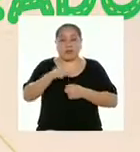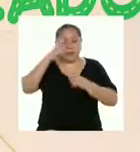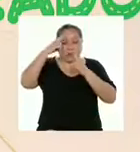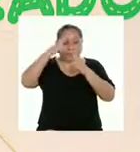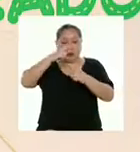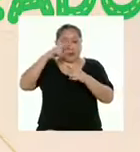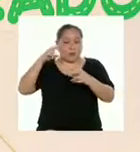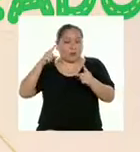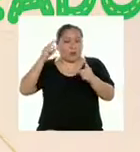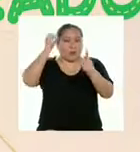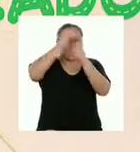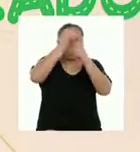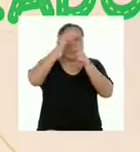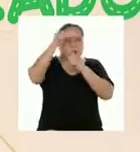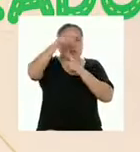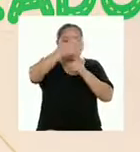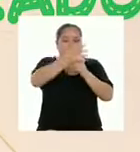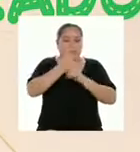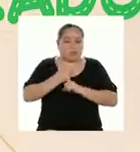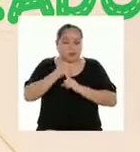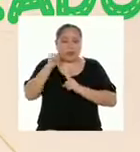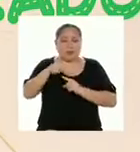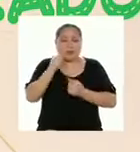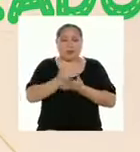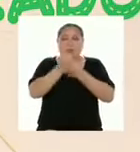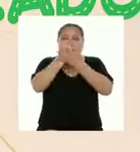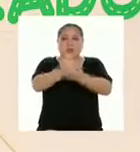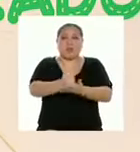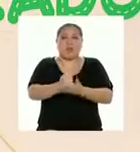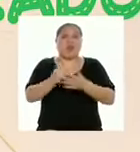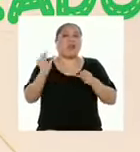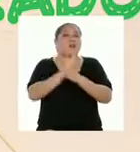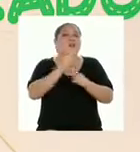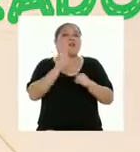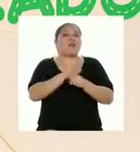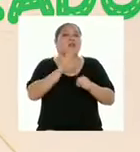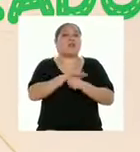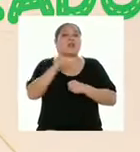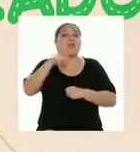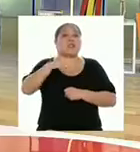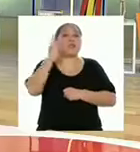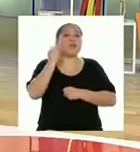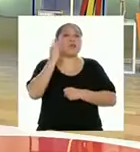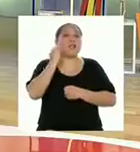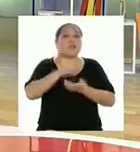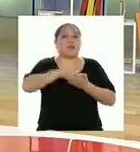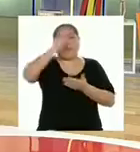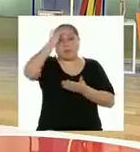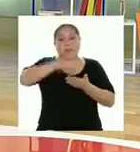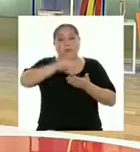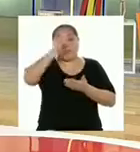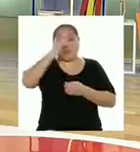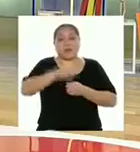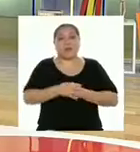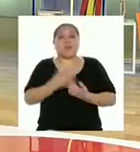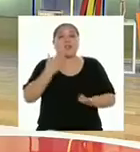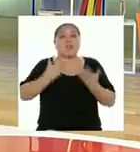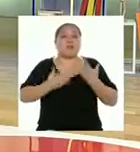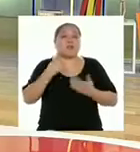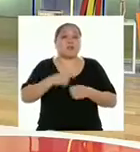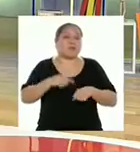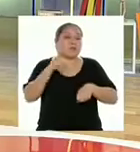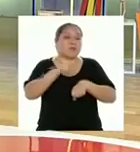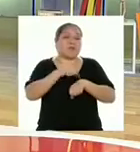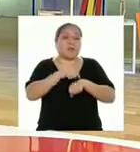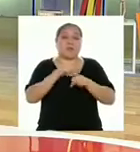este reto porque les ayudará a cumplir con el reto final de esta experiencia de aprendizaje. Tal vez no tienen tiempo de hacerlo